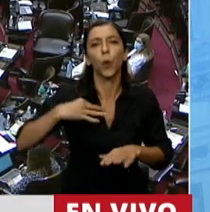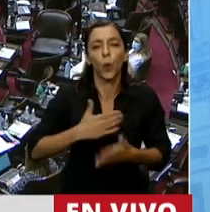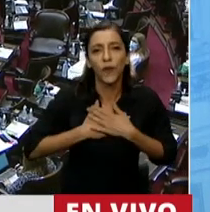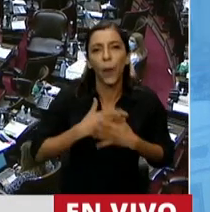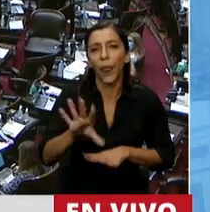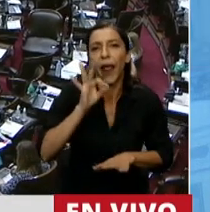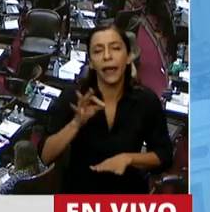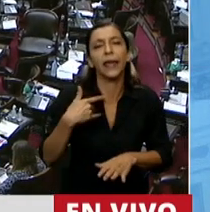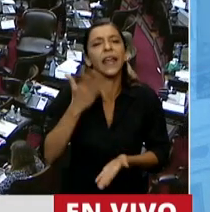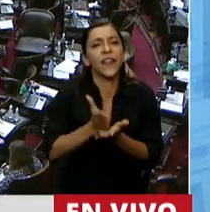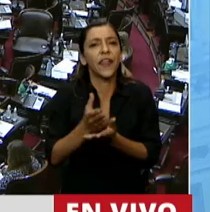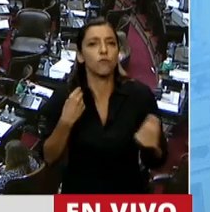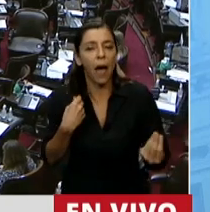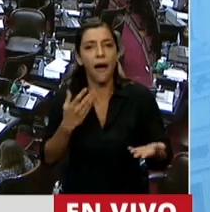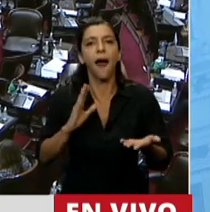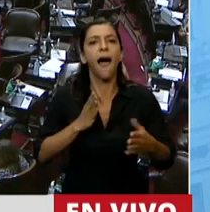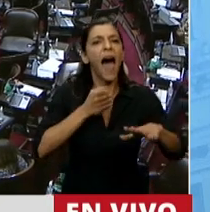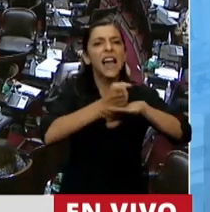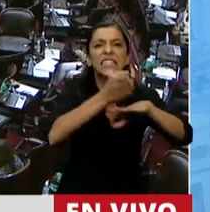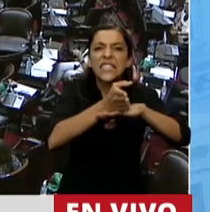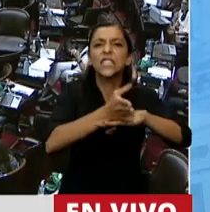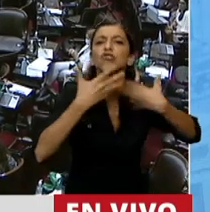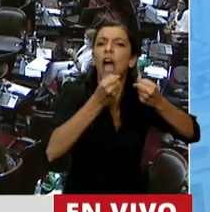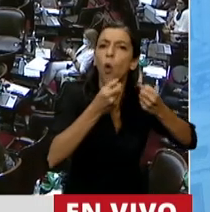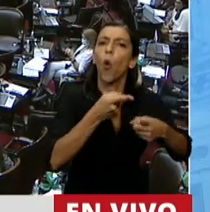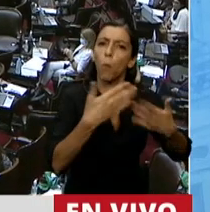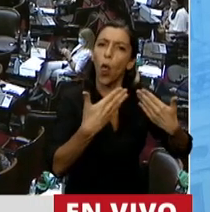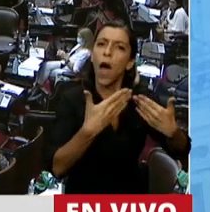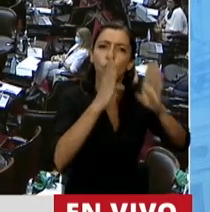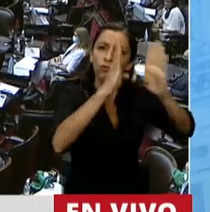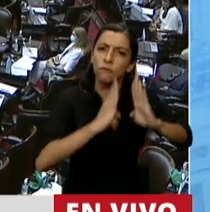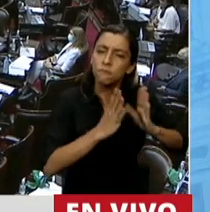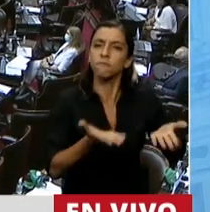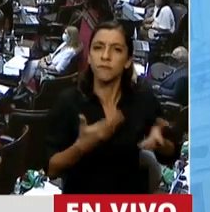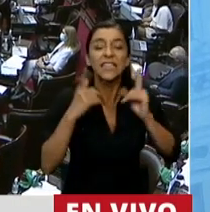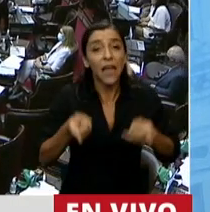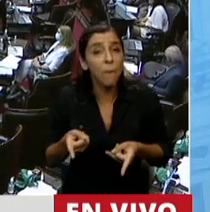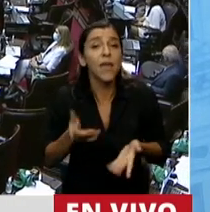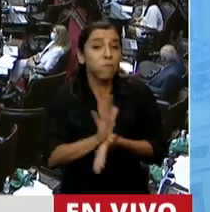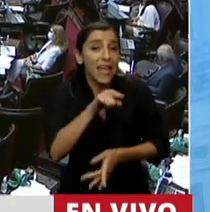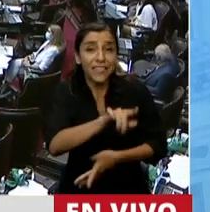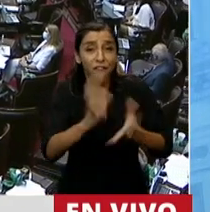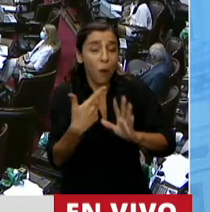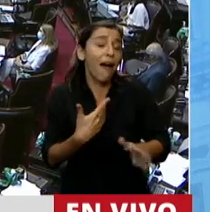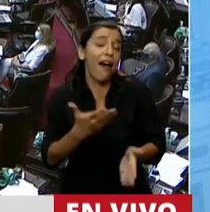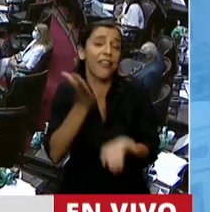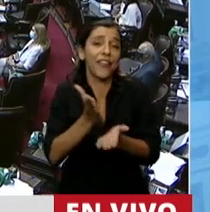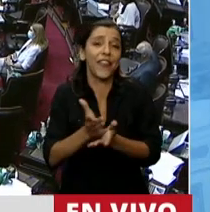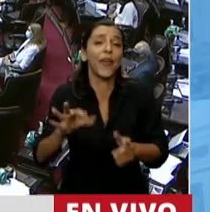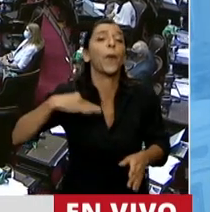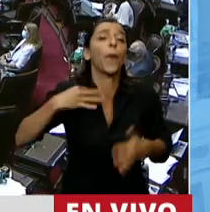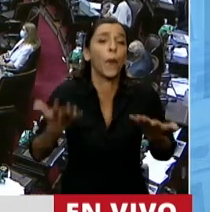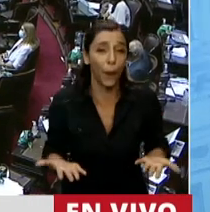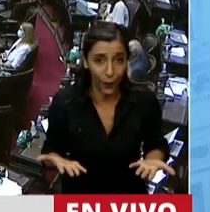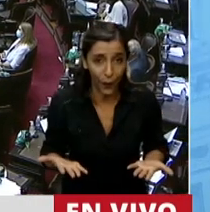a acceder a nuestra salud y también, en definitiva, el derecho a la vida. Por eso quiero repetir algo que también